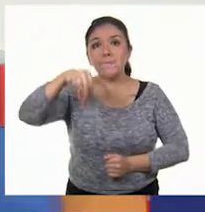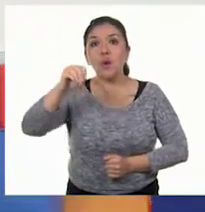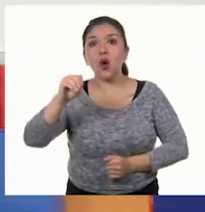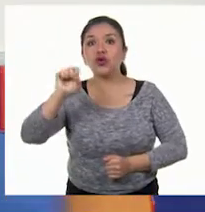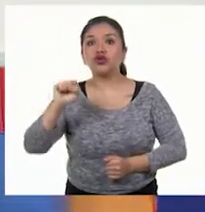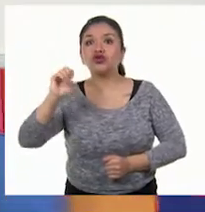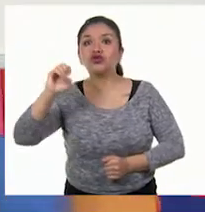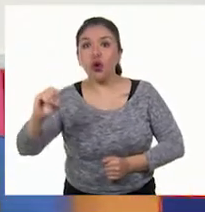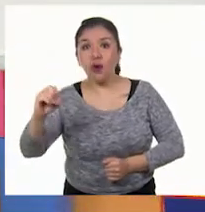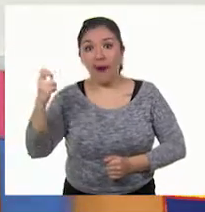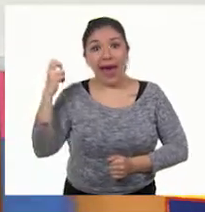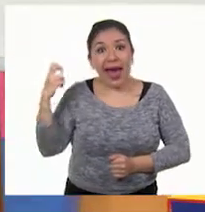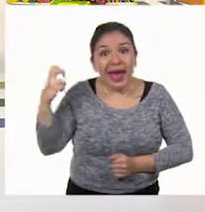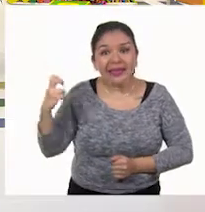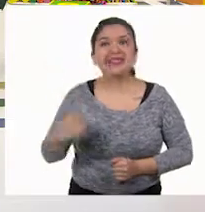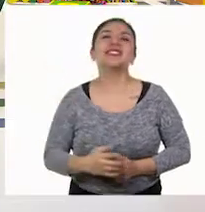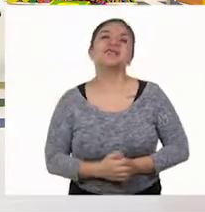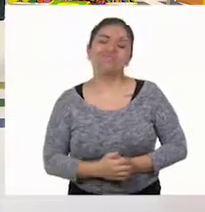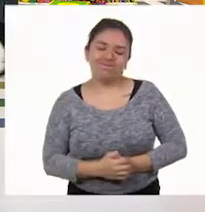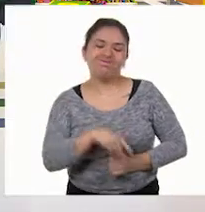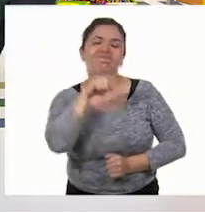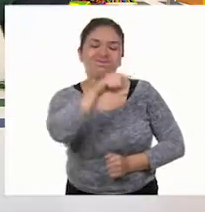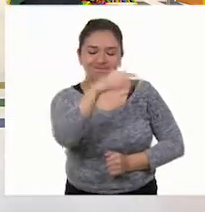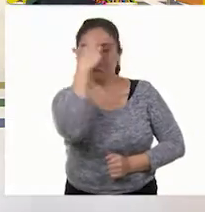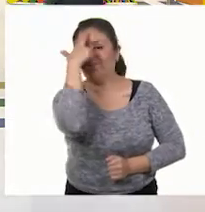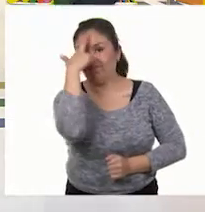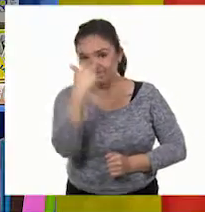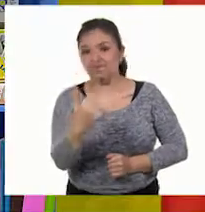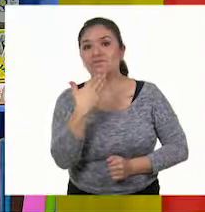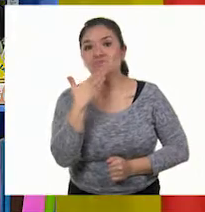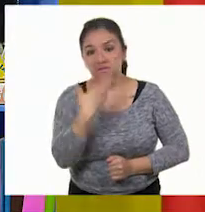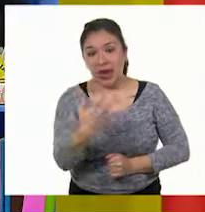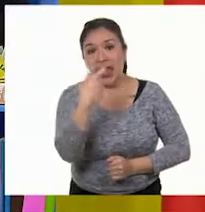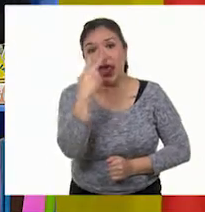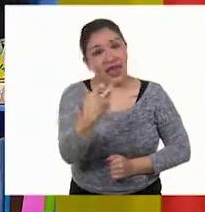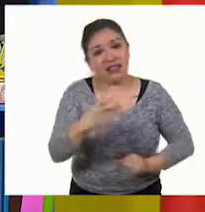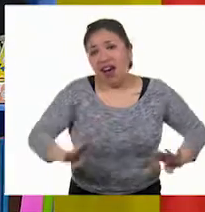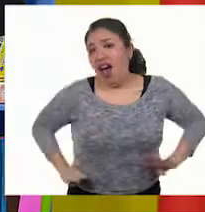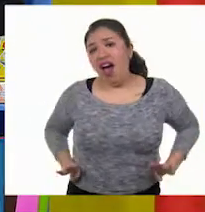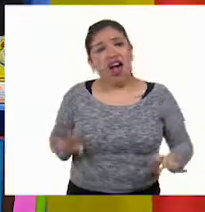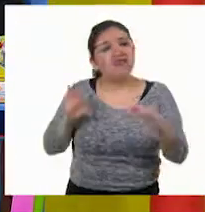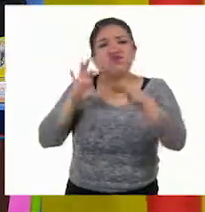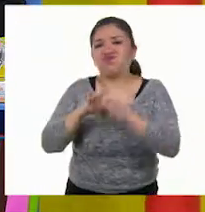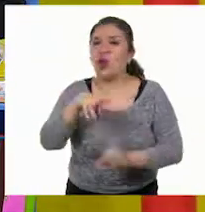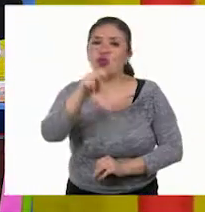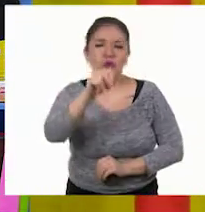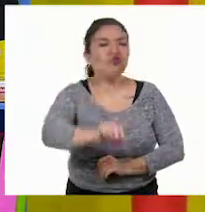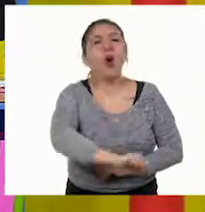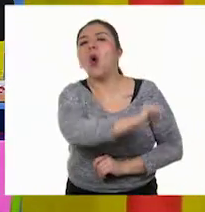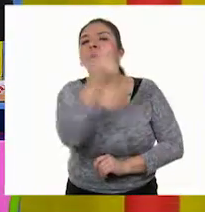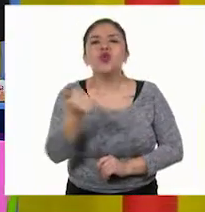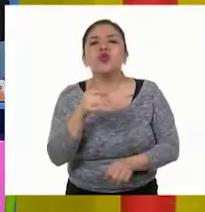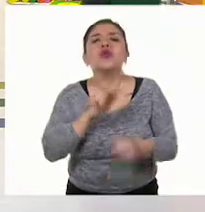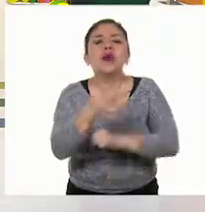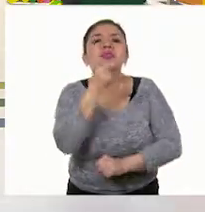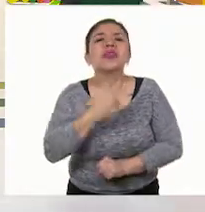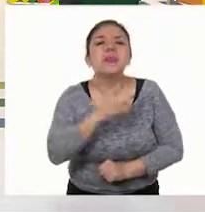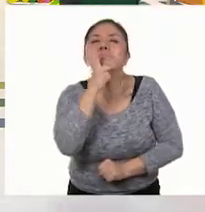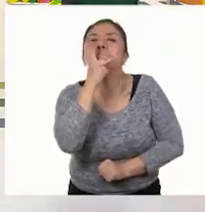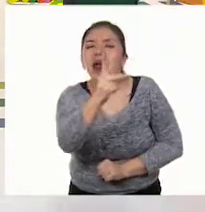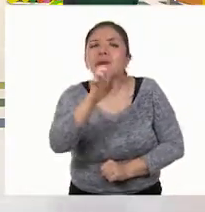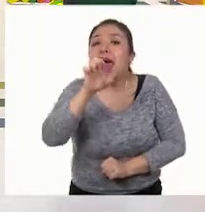Hermoso. Exacto. Muy bien, Mariana. Entonces, esa no queda. ¿Cuál quedaría? Chicos, ¿cuál queda? ¿Cuál